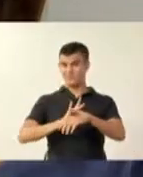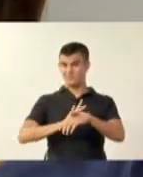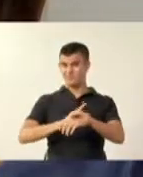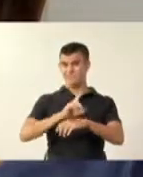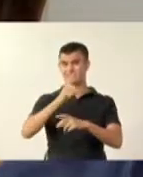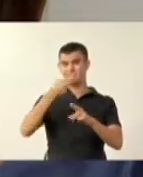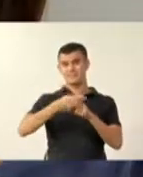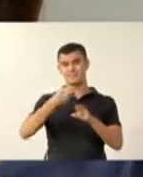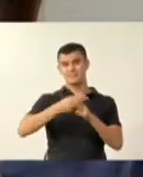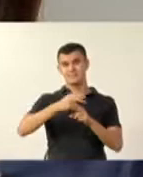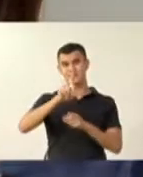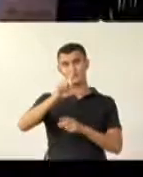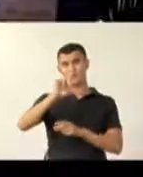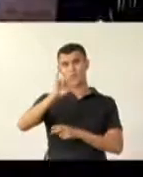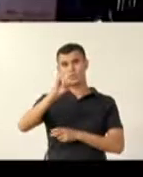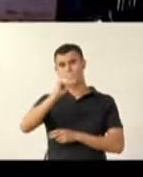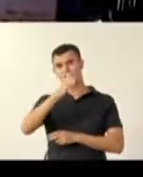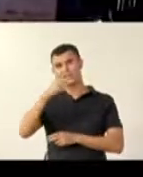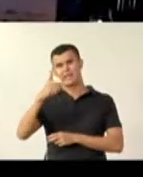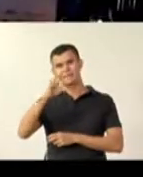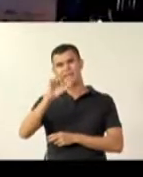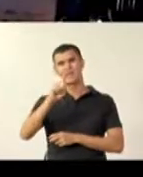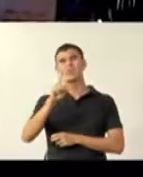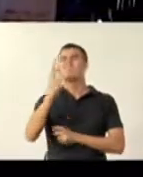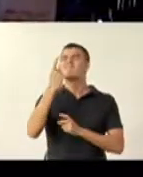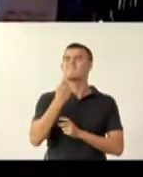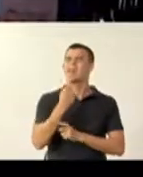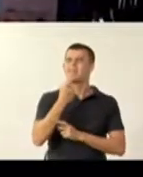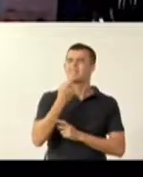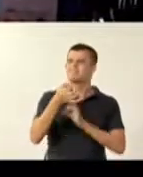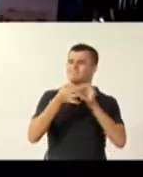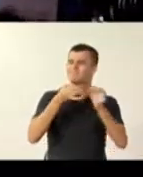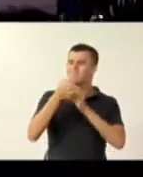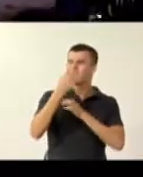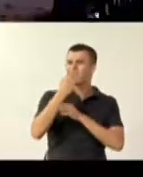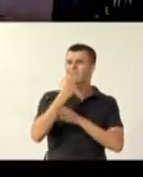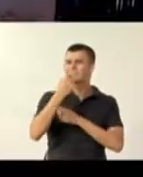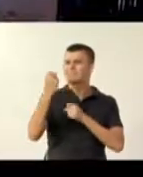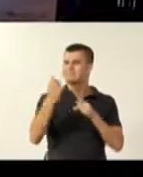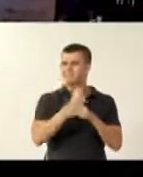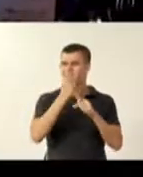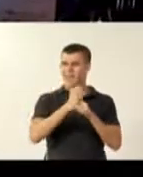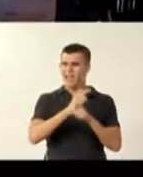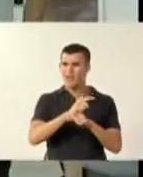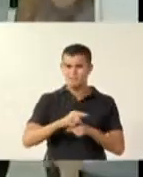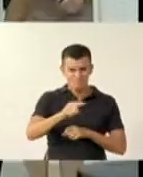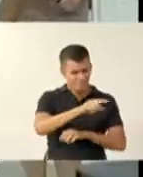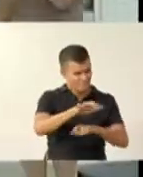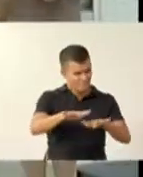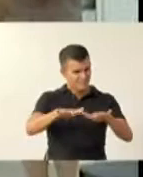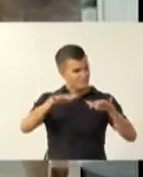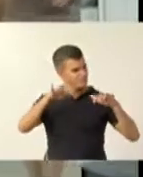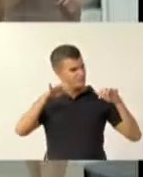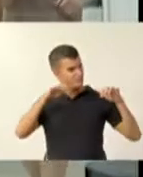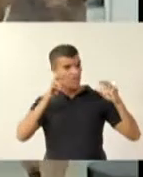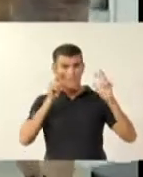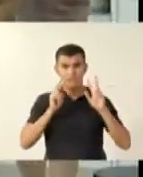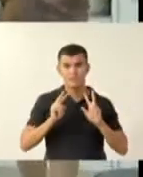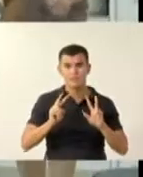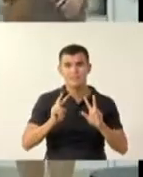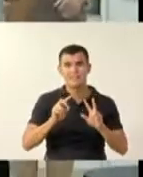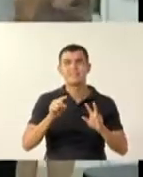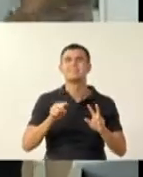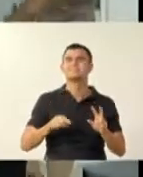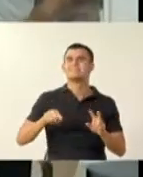Adriana Betancourt manifestó que falta trabajar al público que asiste a todas las presentaciones culturales, porque ellos deben valorar